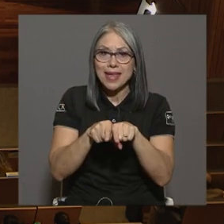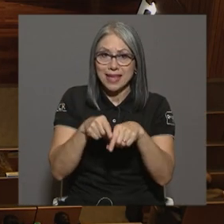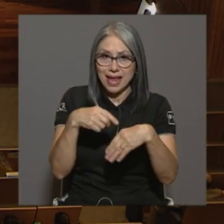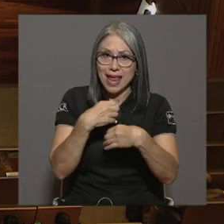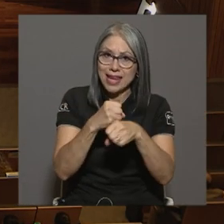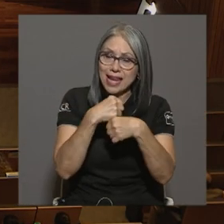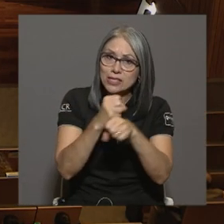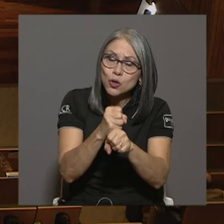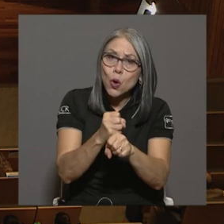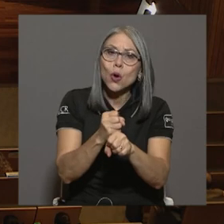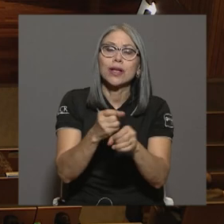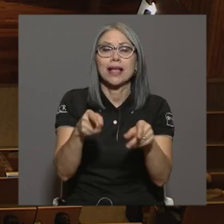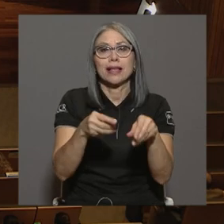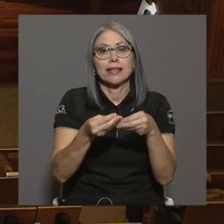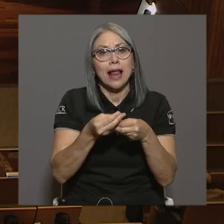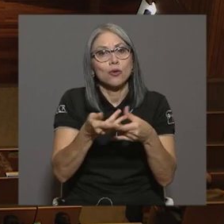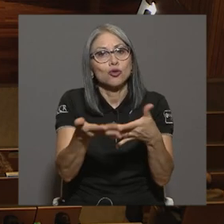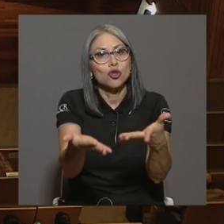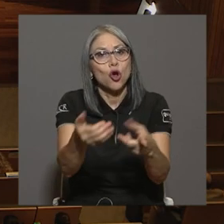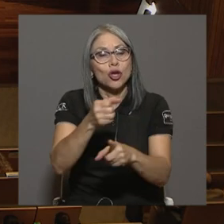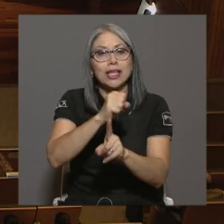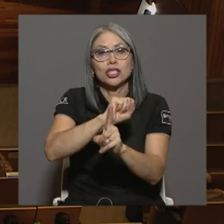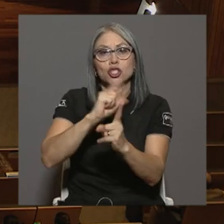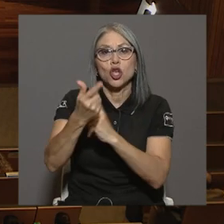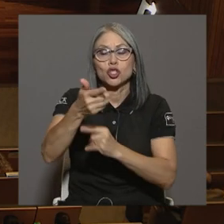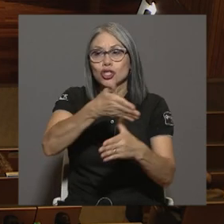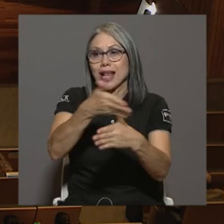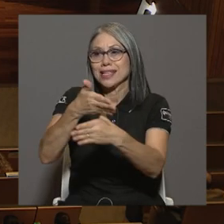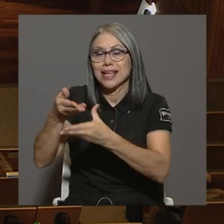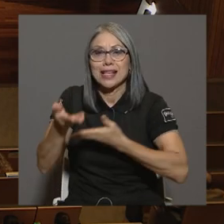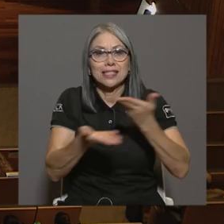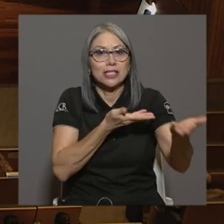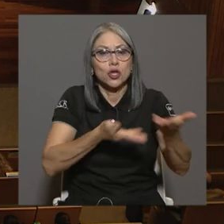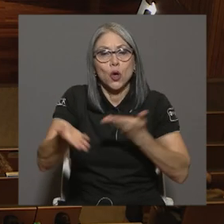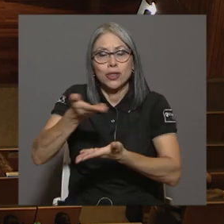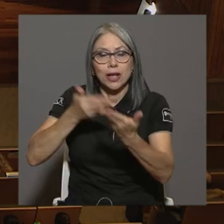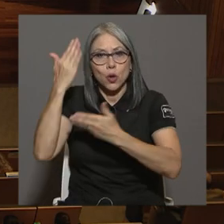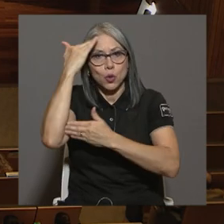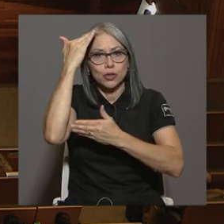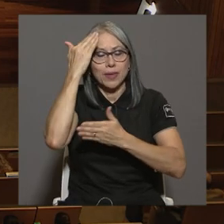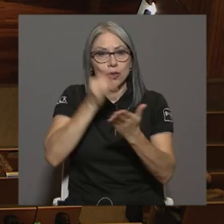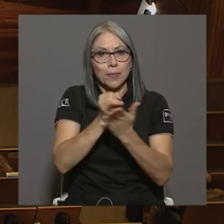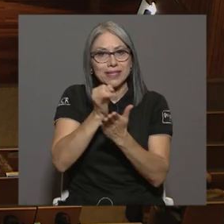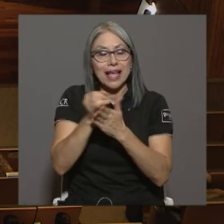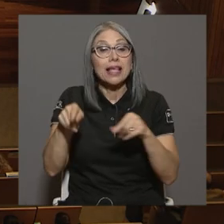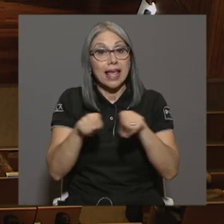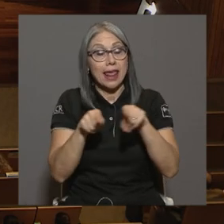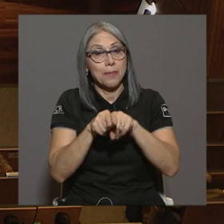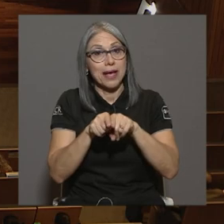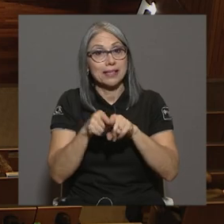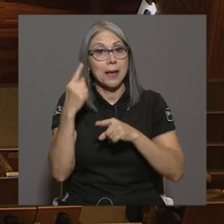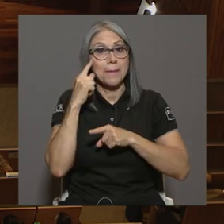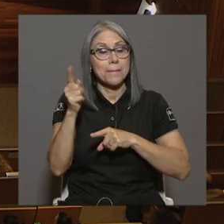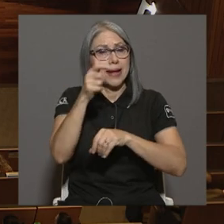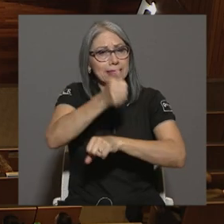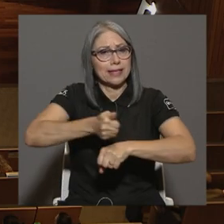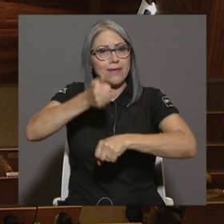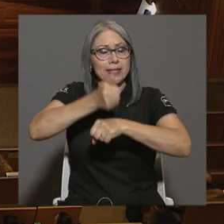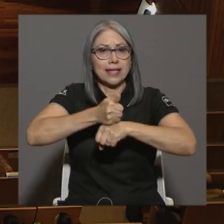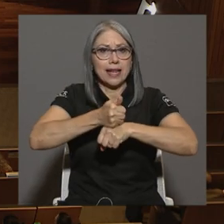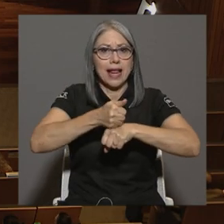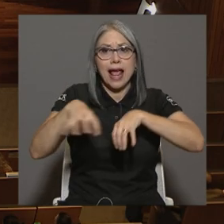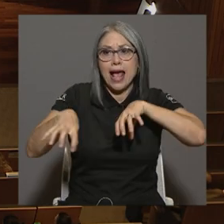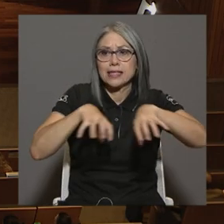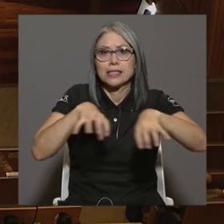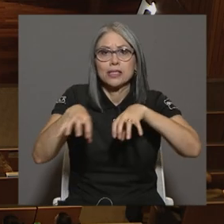generación, traducción y socialización del conocimiento investigativo, y además en materializar prácticas de acción